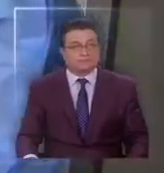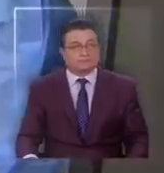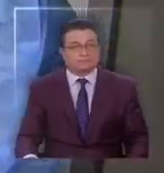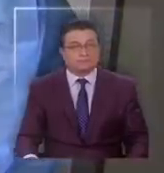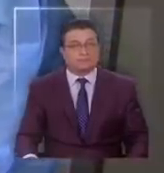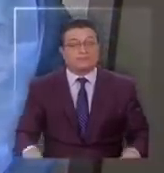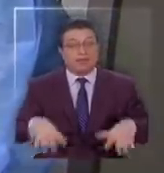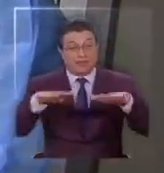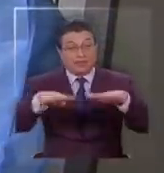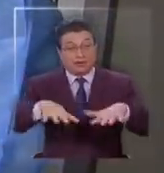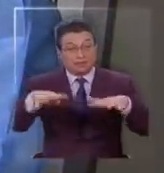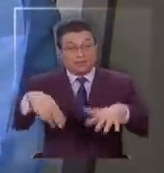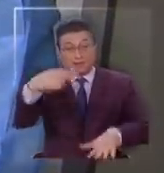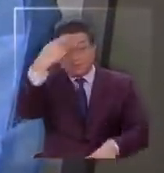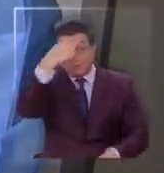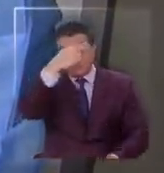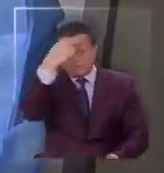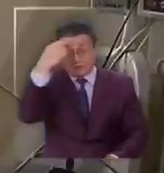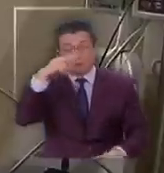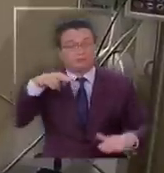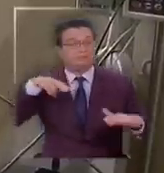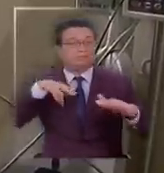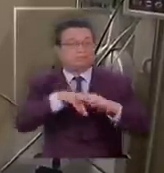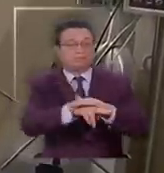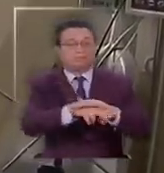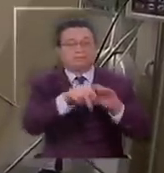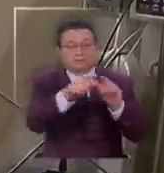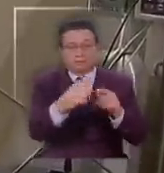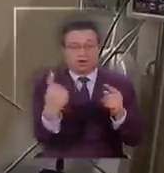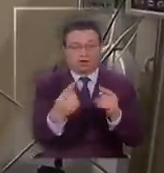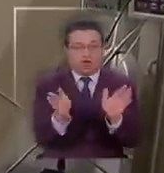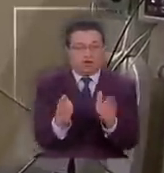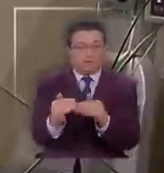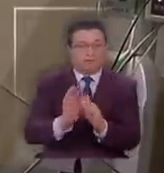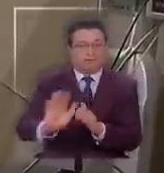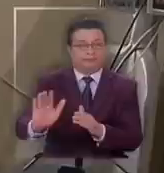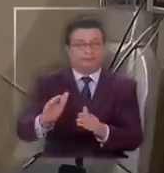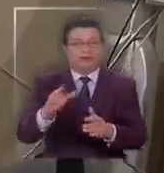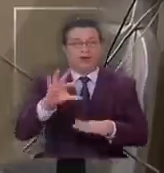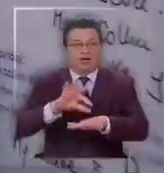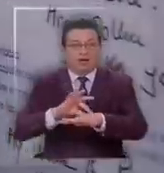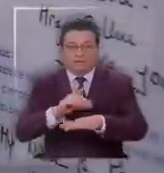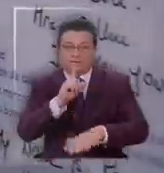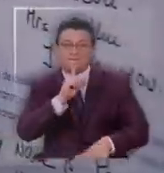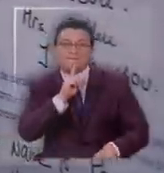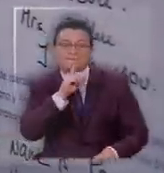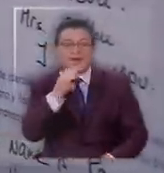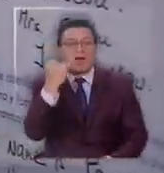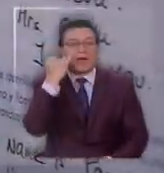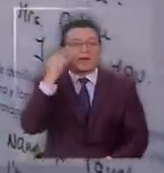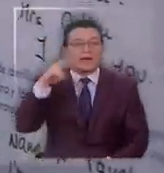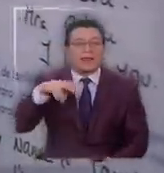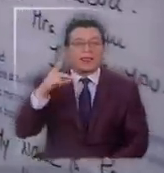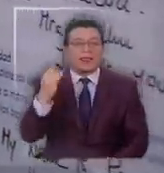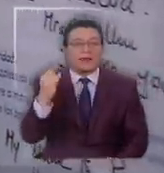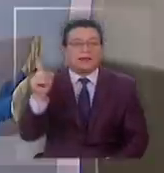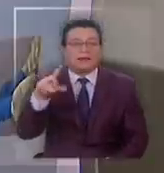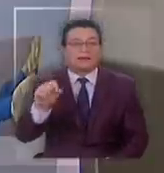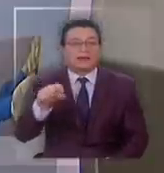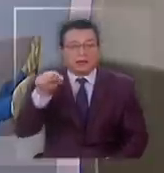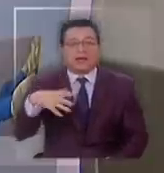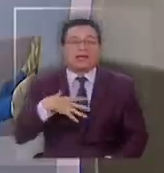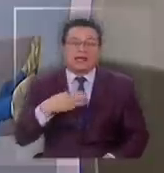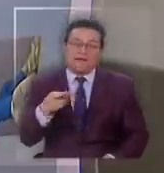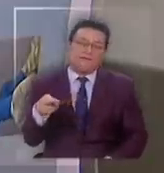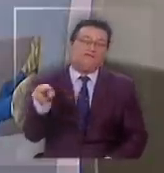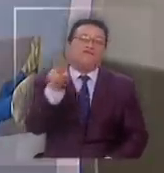Desde el 19 de marzo está internado en la zona de aislamiento de la clínica Indisa. Lo único que quiere es volver a